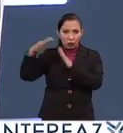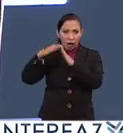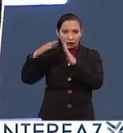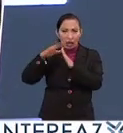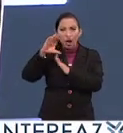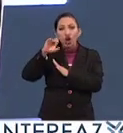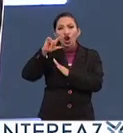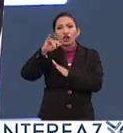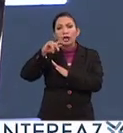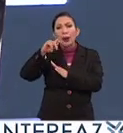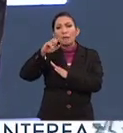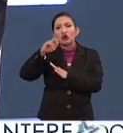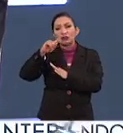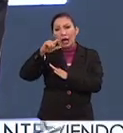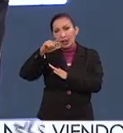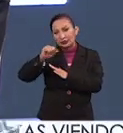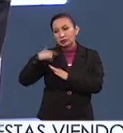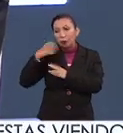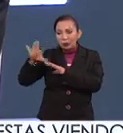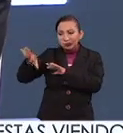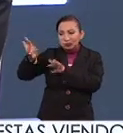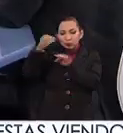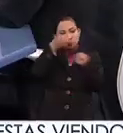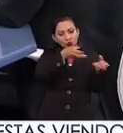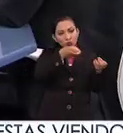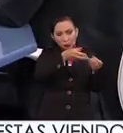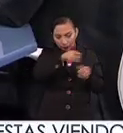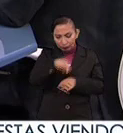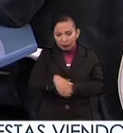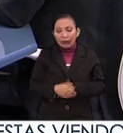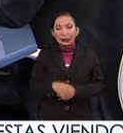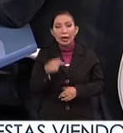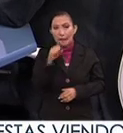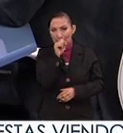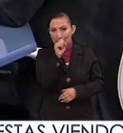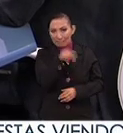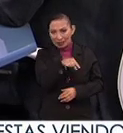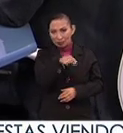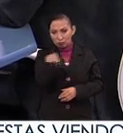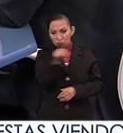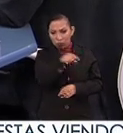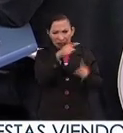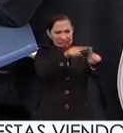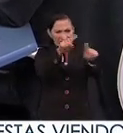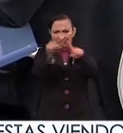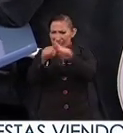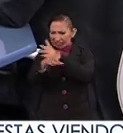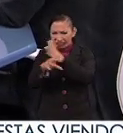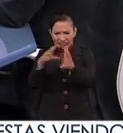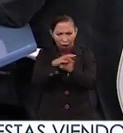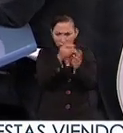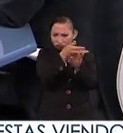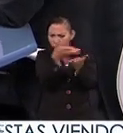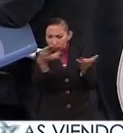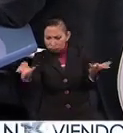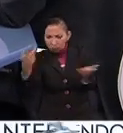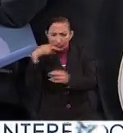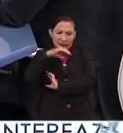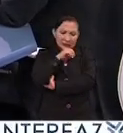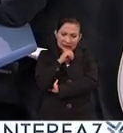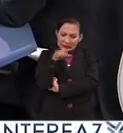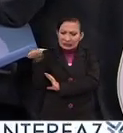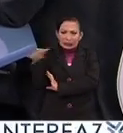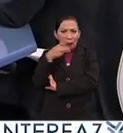en la colonia Portales. Y bueno, lo que yo les comentaba es que la diversidad de intereses de